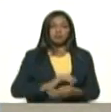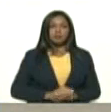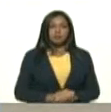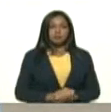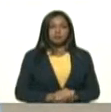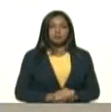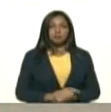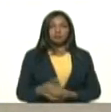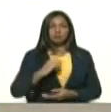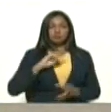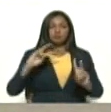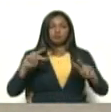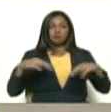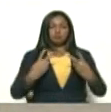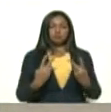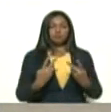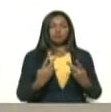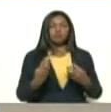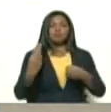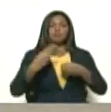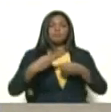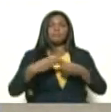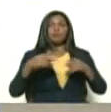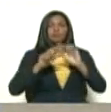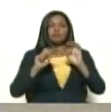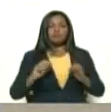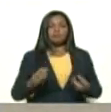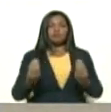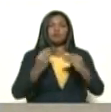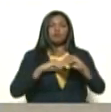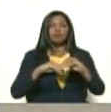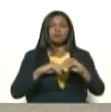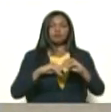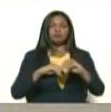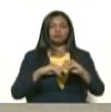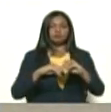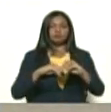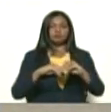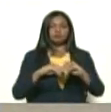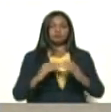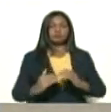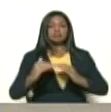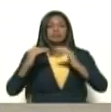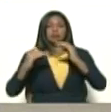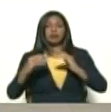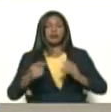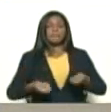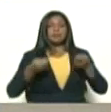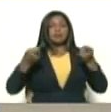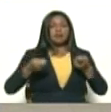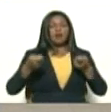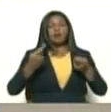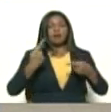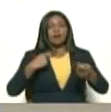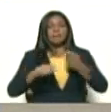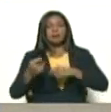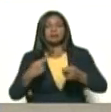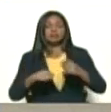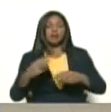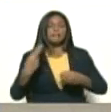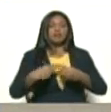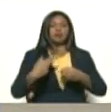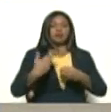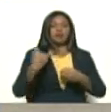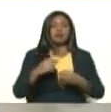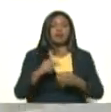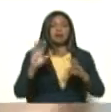hemos ratificado la OPEP Plus los acuerdos para estabilizar el mercado petrolero mundial, para recuperar